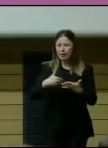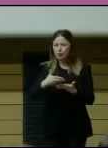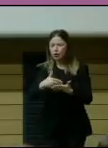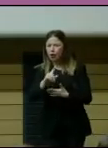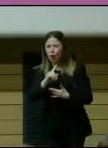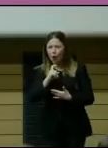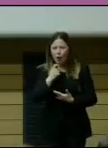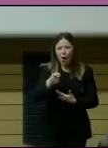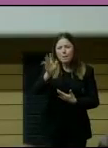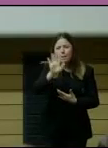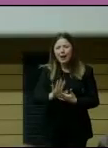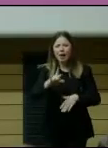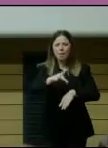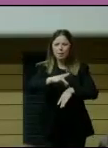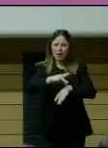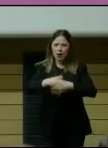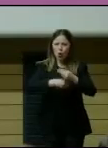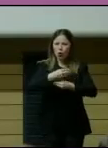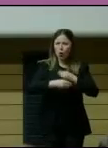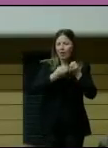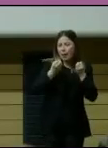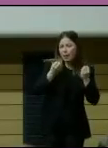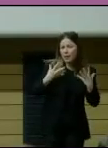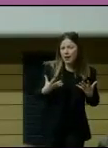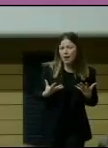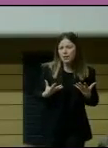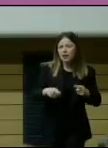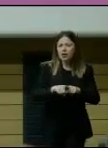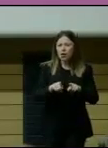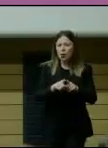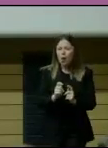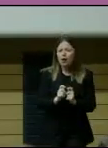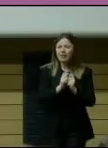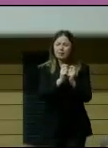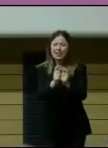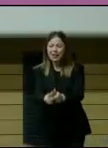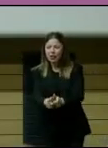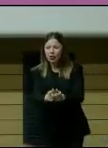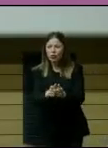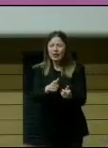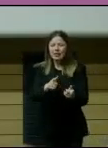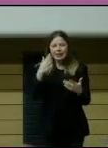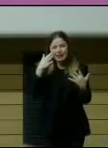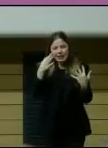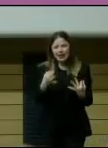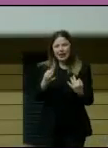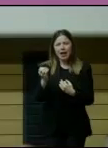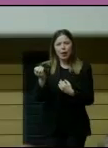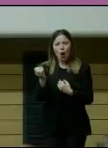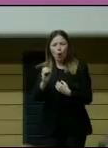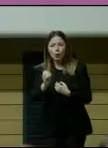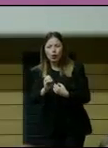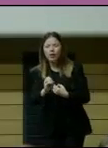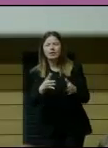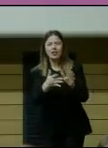como parecía que los médicos no estaban haciendo una dispensación sensata de opioides, sino que